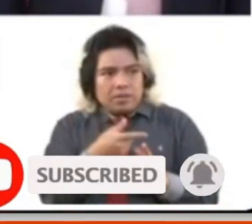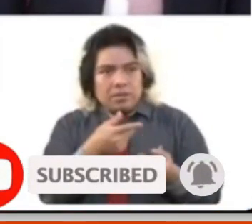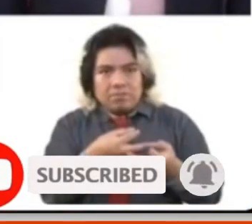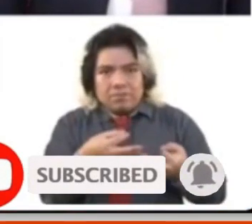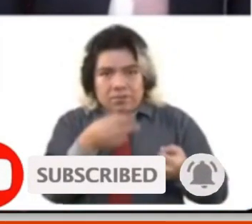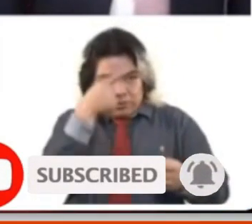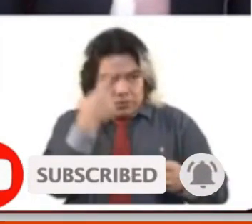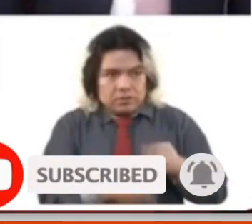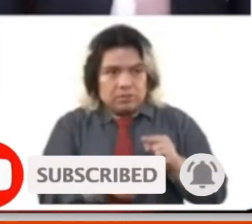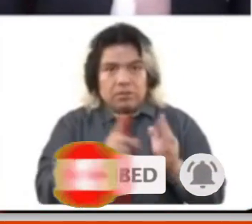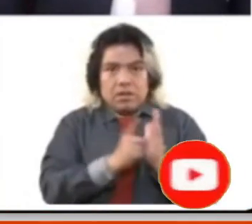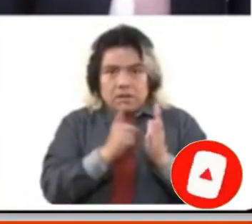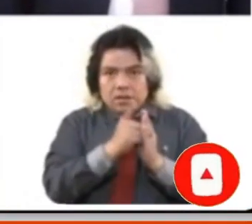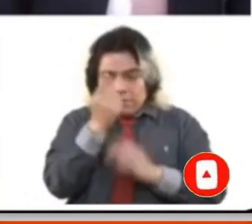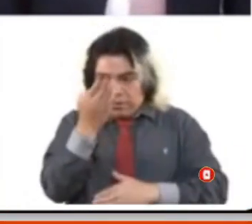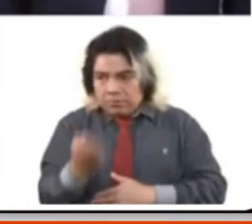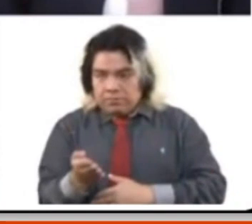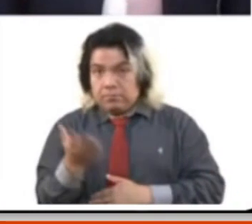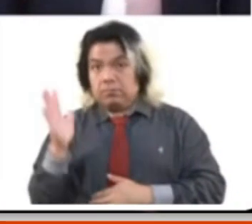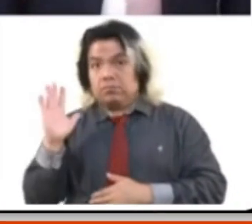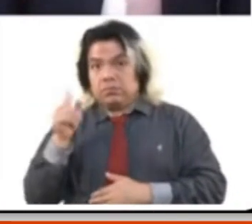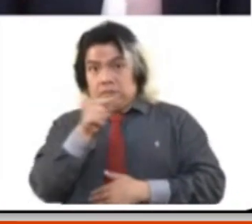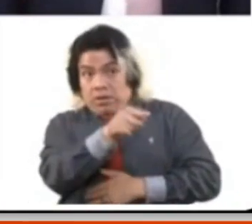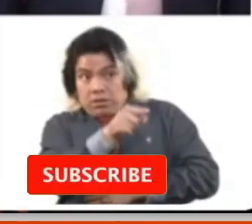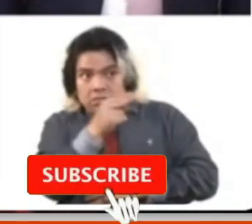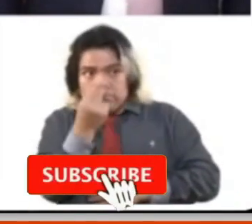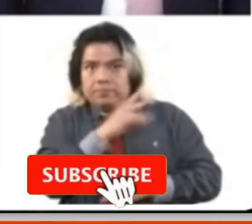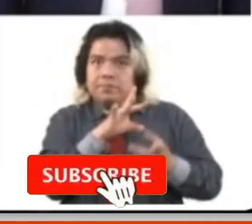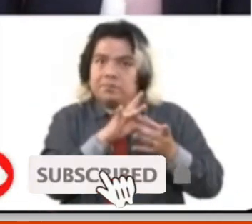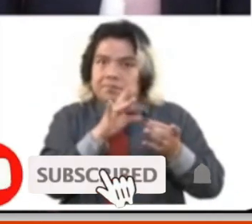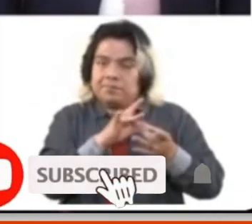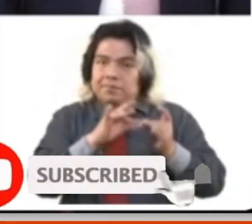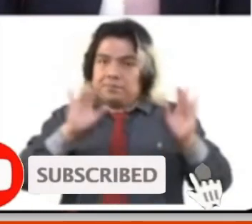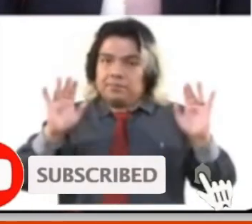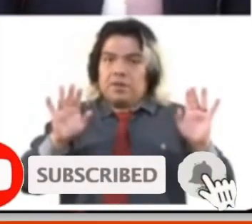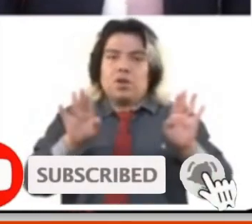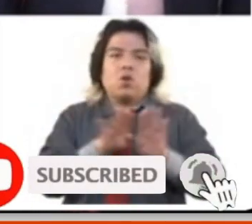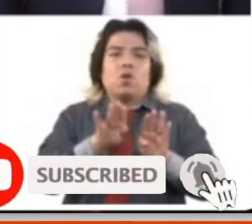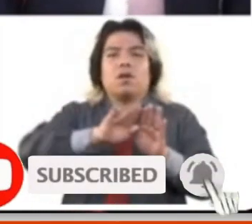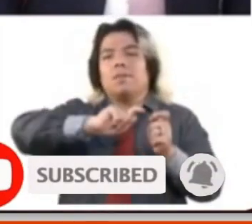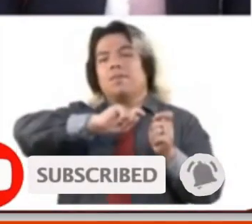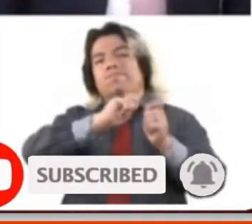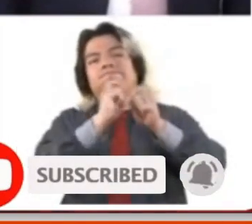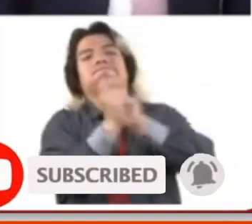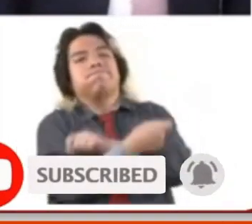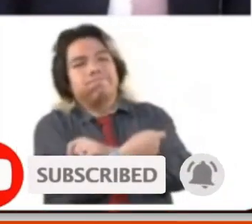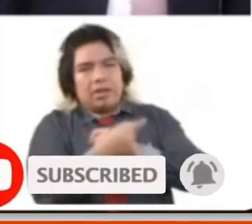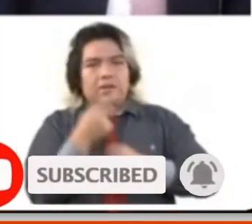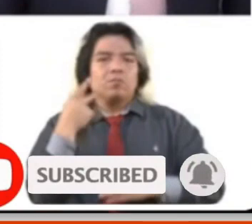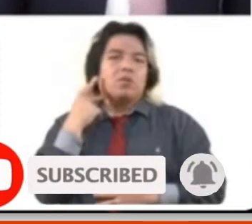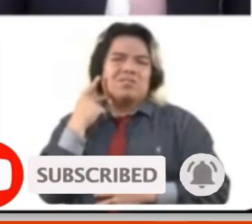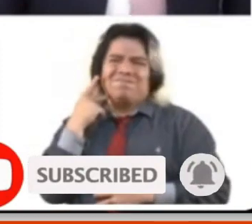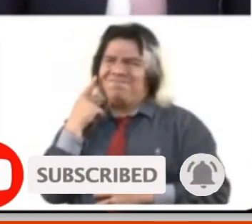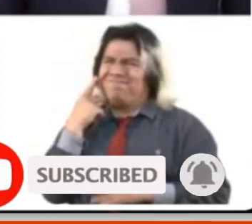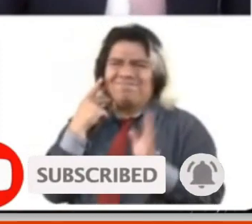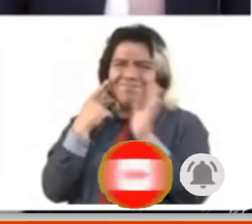pedían departamentos. Yo creo que eso es lo que ellos tienen que explicar, no convertir esto en un tema político, que por supuesto no